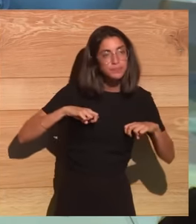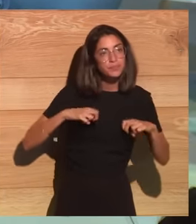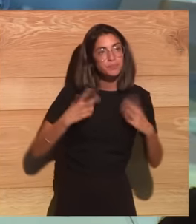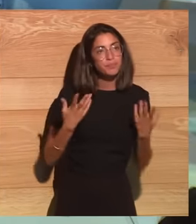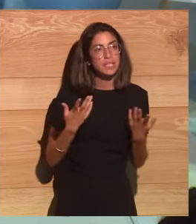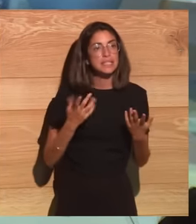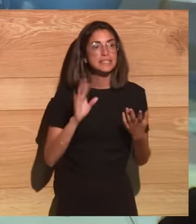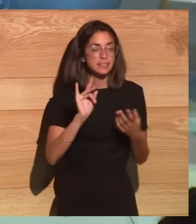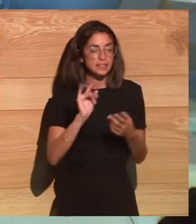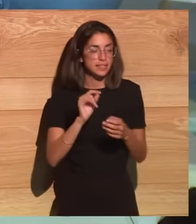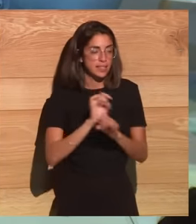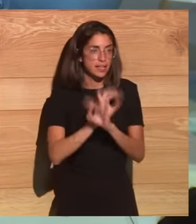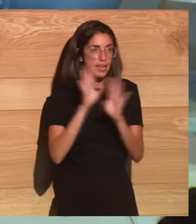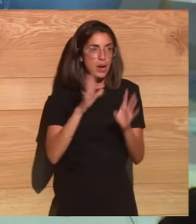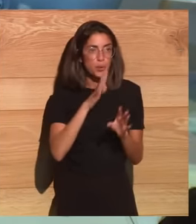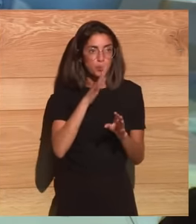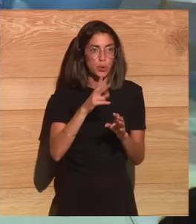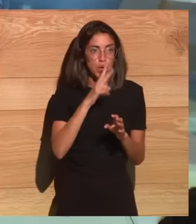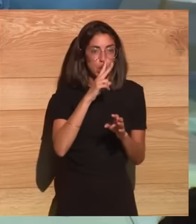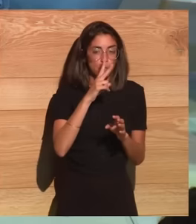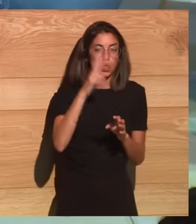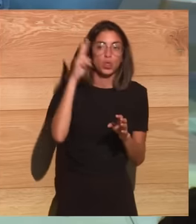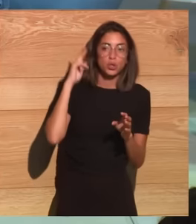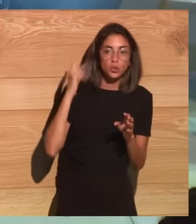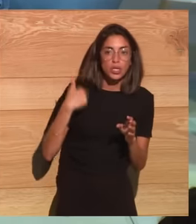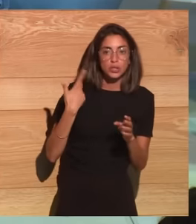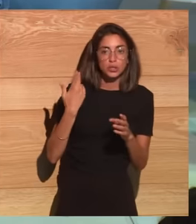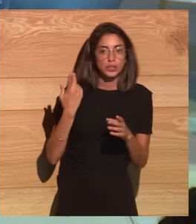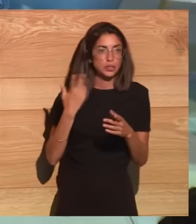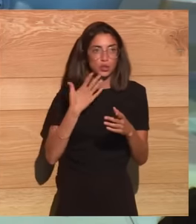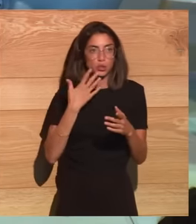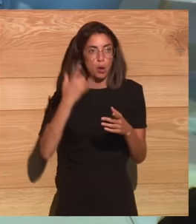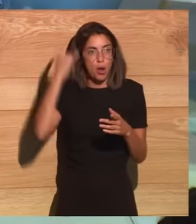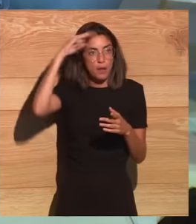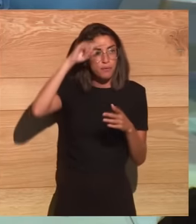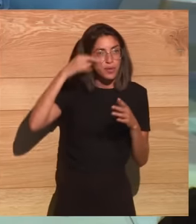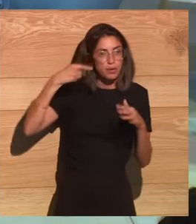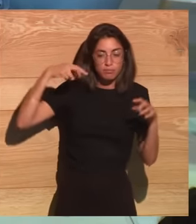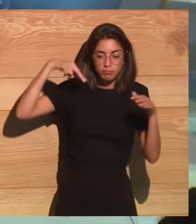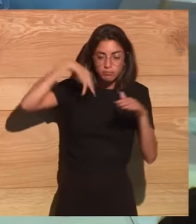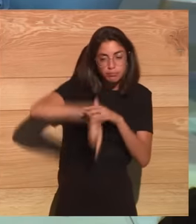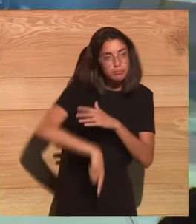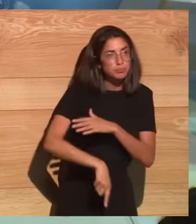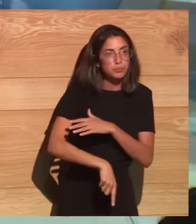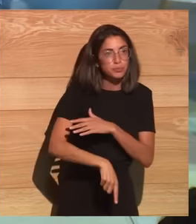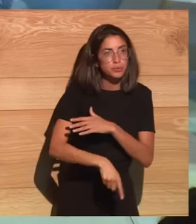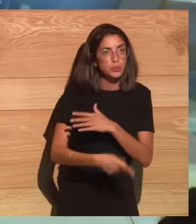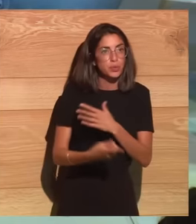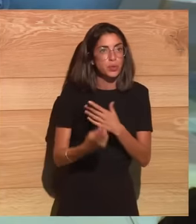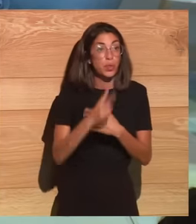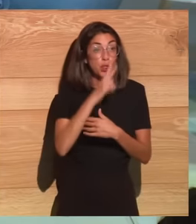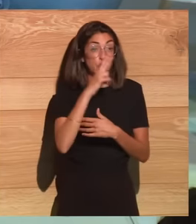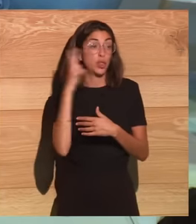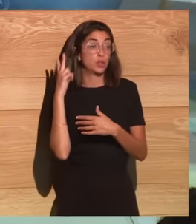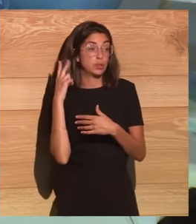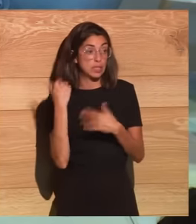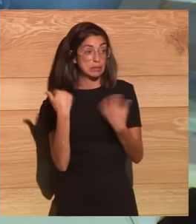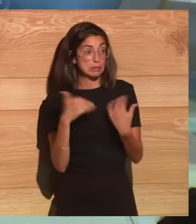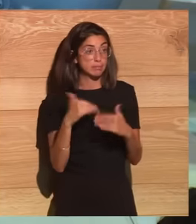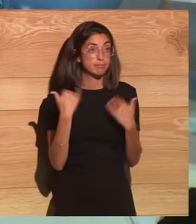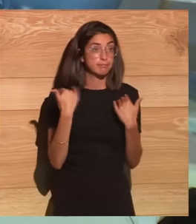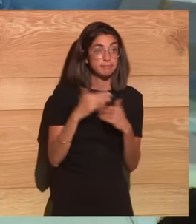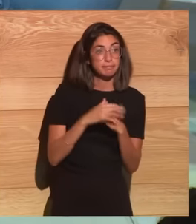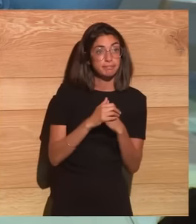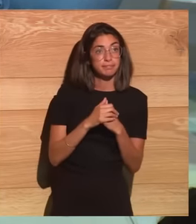dos años de bajada al infierno y de decir, pues, venga, y lo que tú dices, o sea, la... Dos años, dice. Dos años,